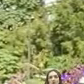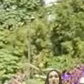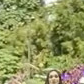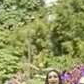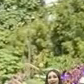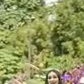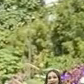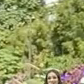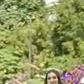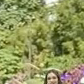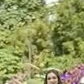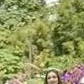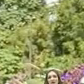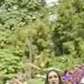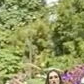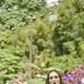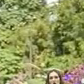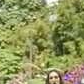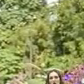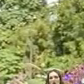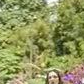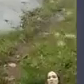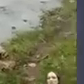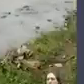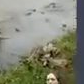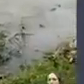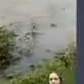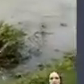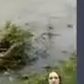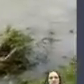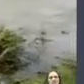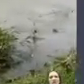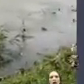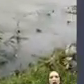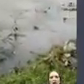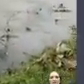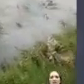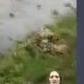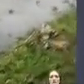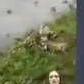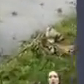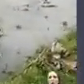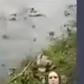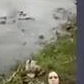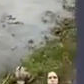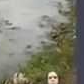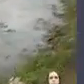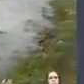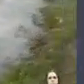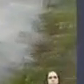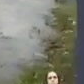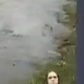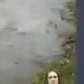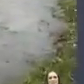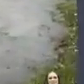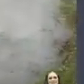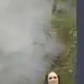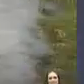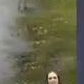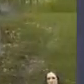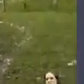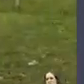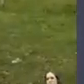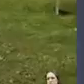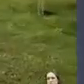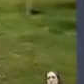hasta ahora realizan un monitoreo por las veredas afectadas a causa del represamiento de las aguas en el embalse Amaní. Las veredas afectadas